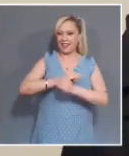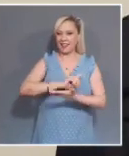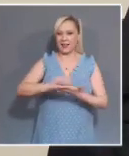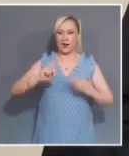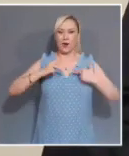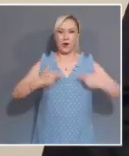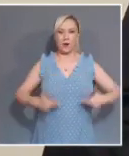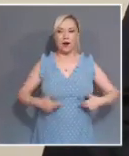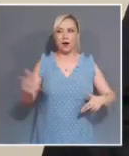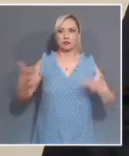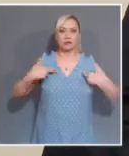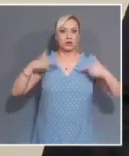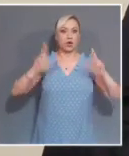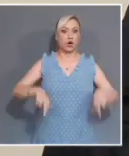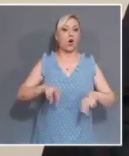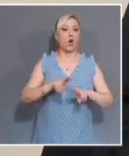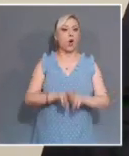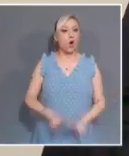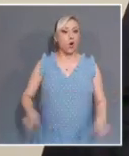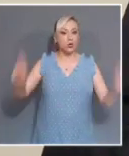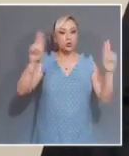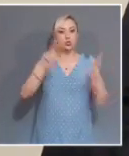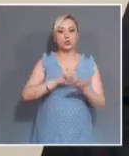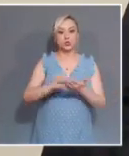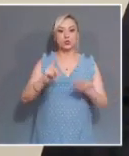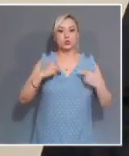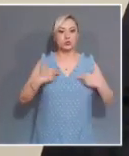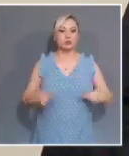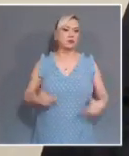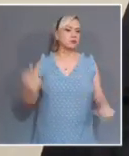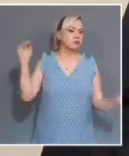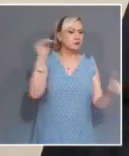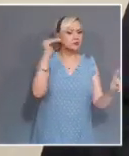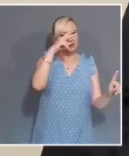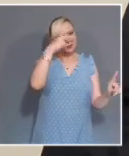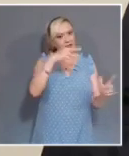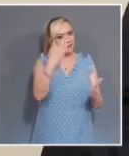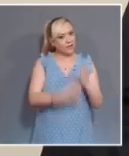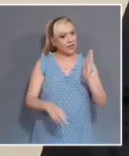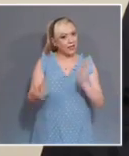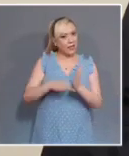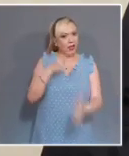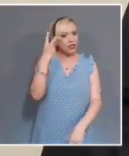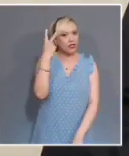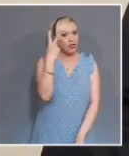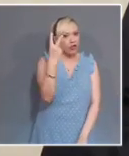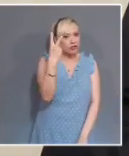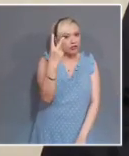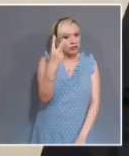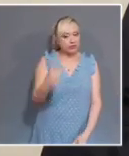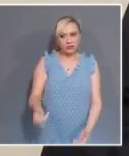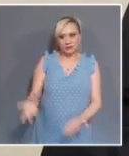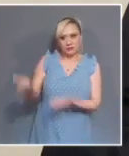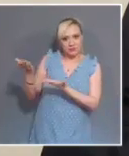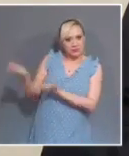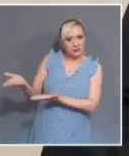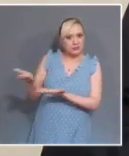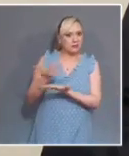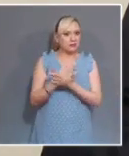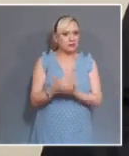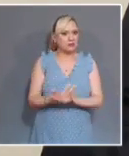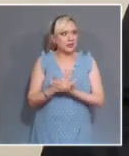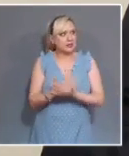Derechos Humanos, hizo un llamado a las autoridades mexicanas a ratificar los tratados y los instrumentos internacionales que se